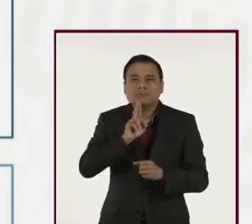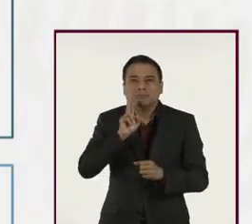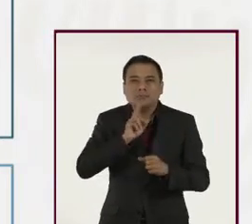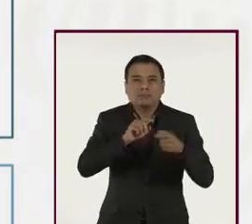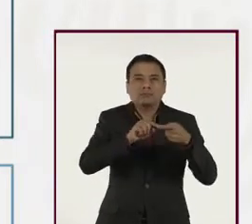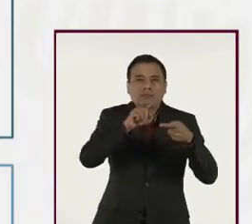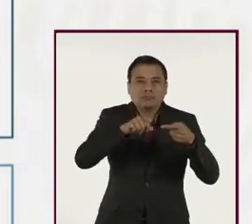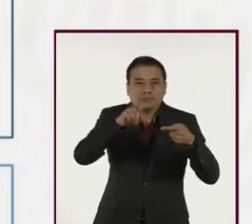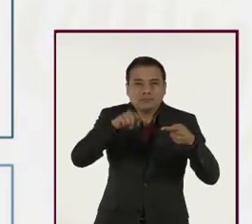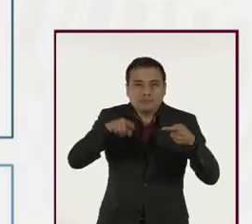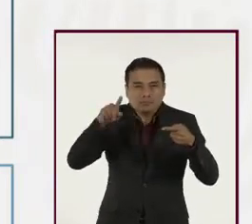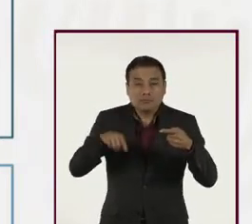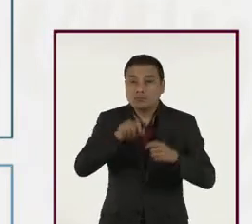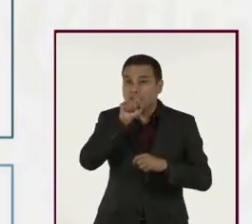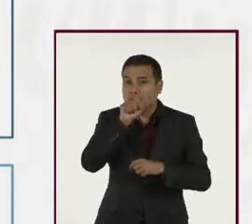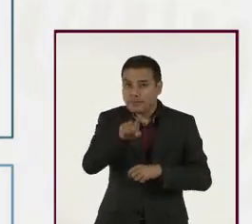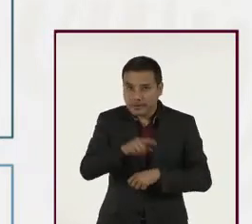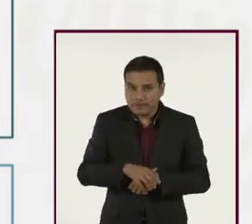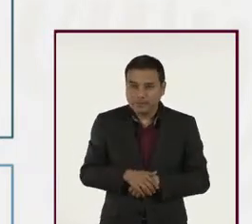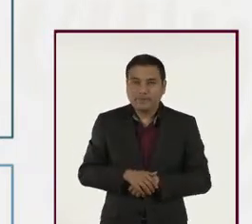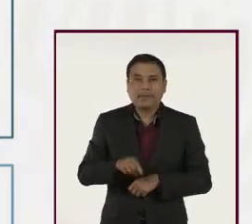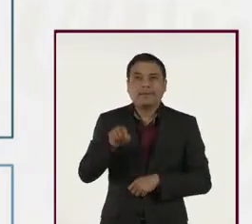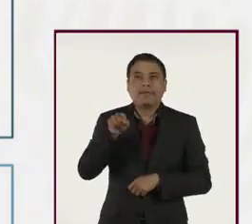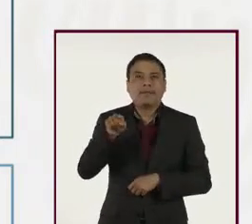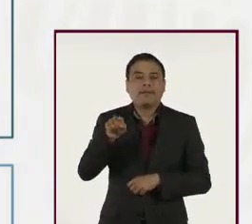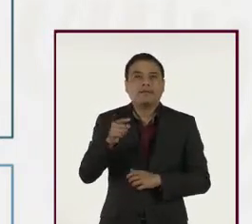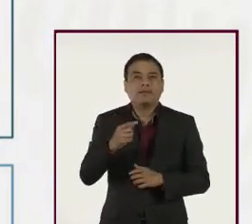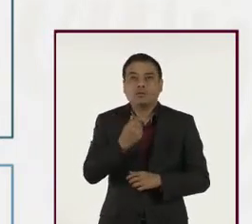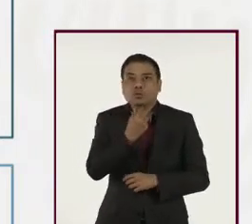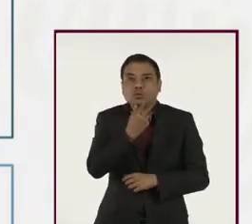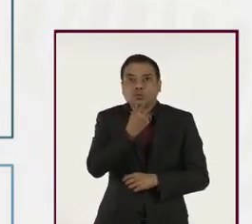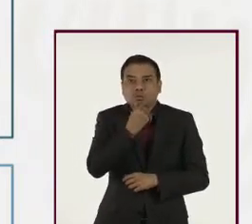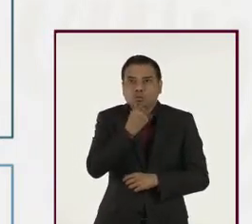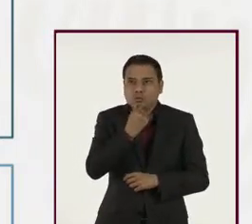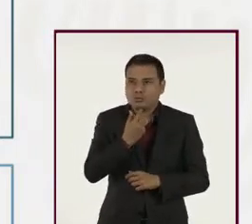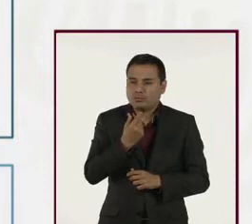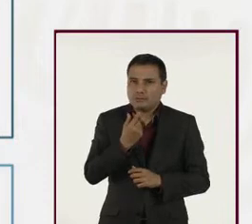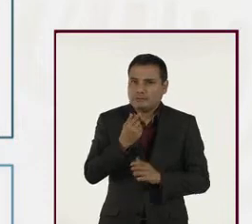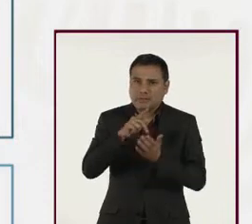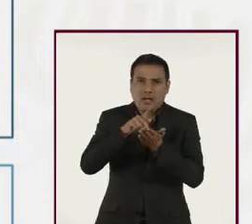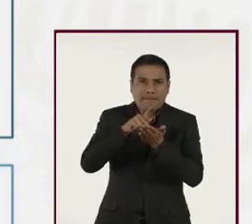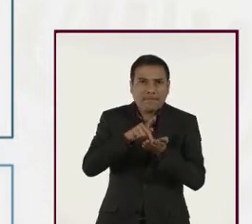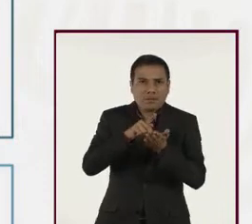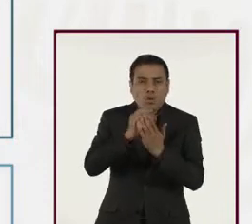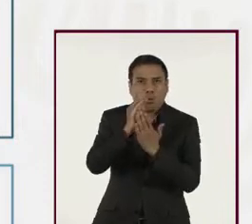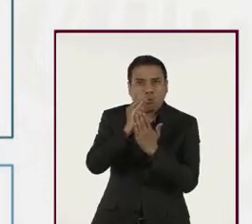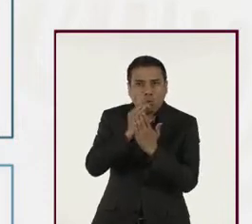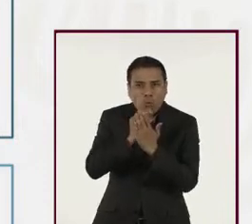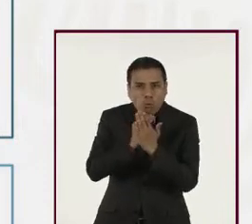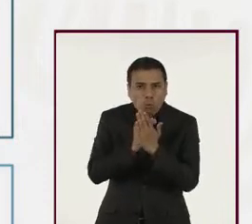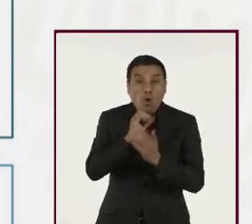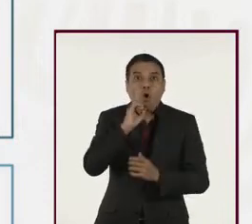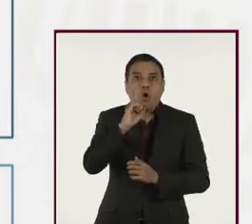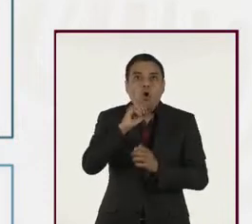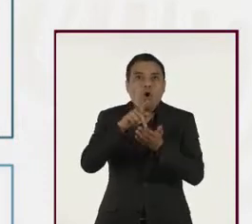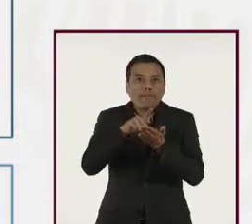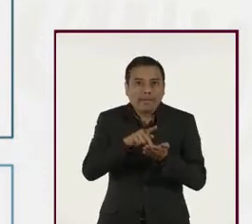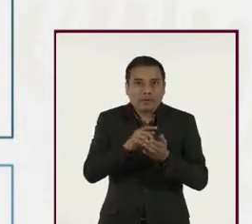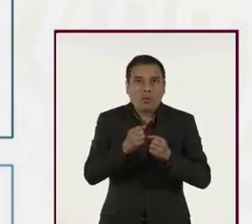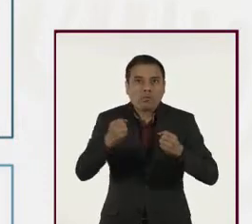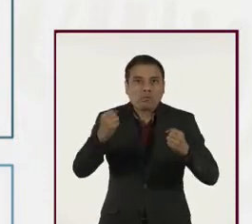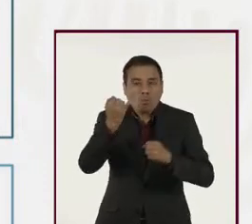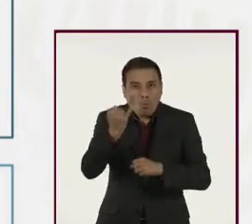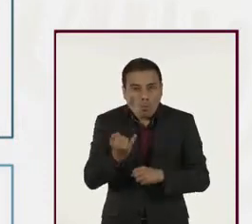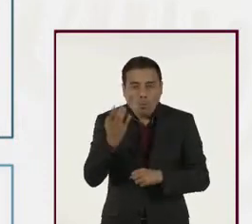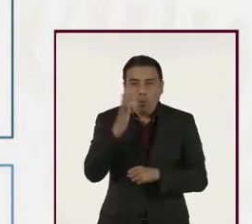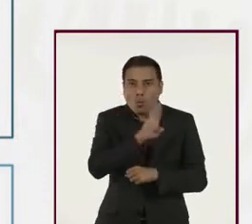está teniendo un retraso en la ganancia de la talla o está teniendo variaciones constantes en el peso, eso ya nos